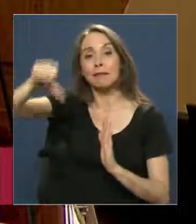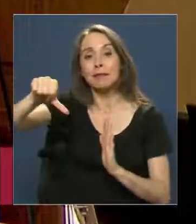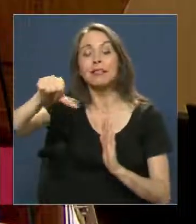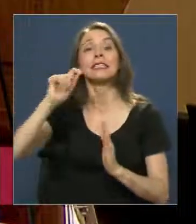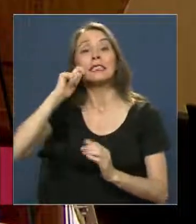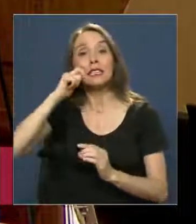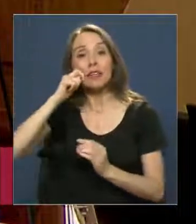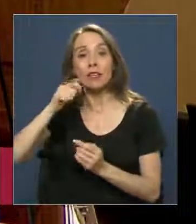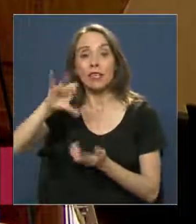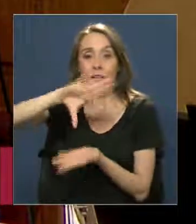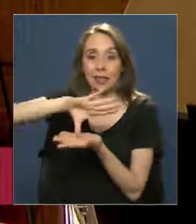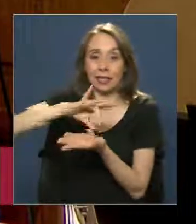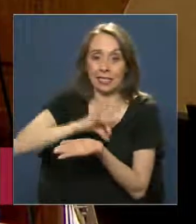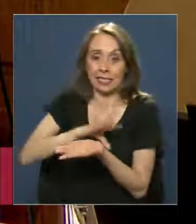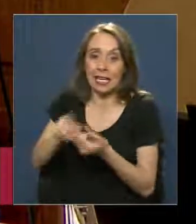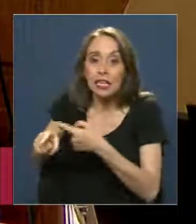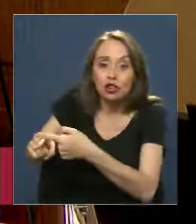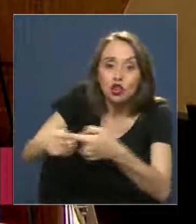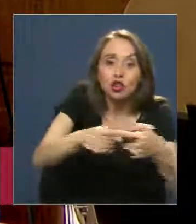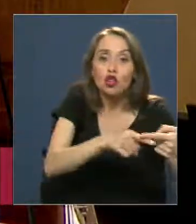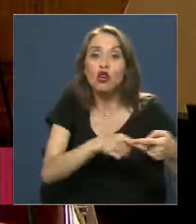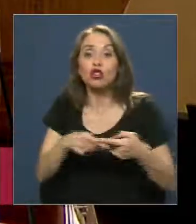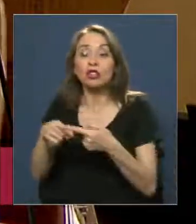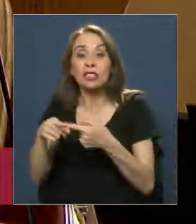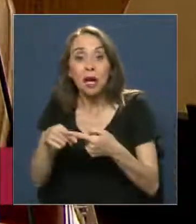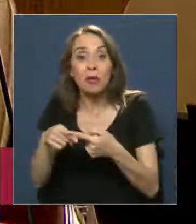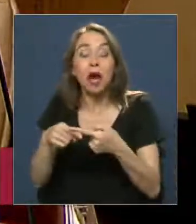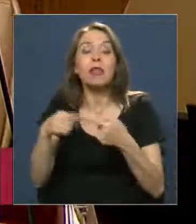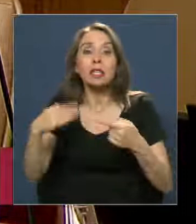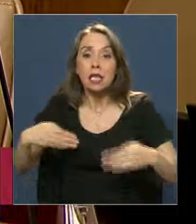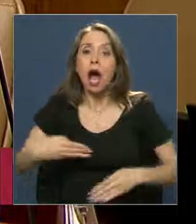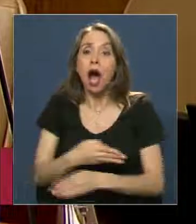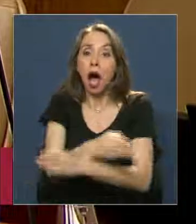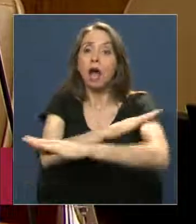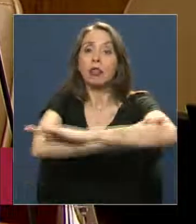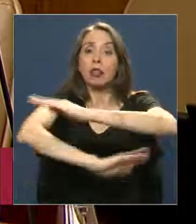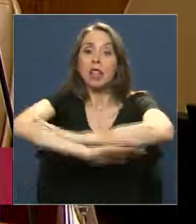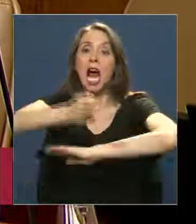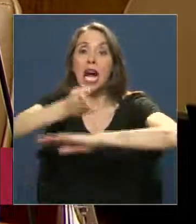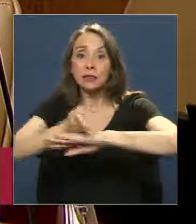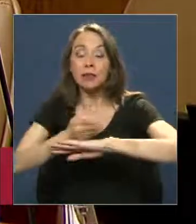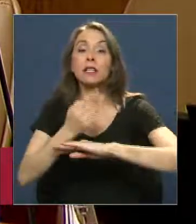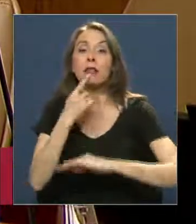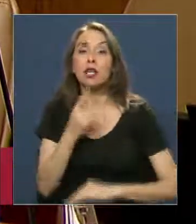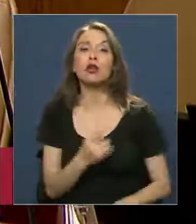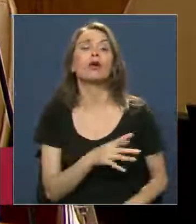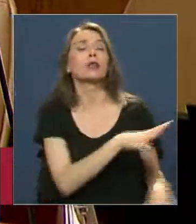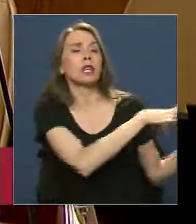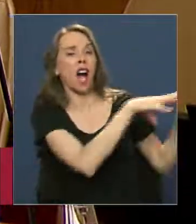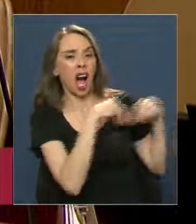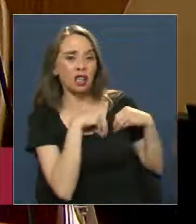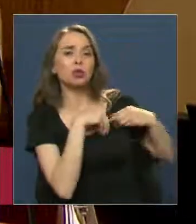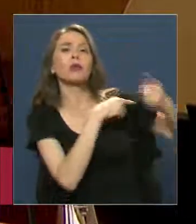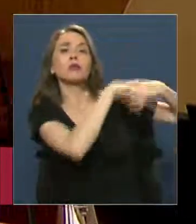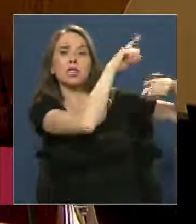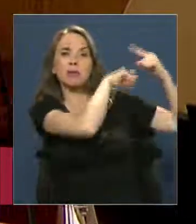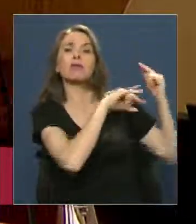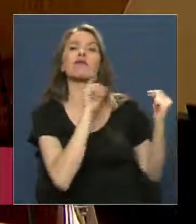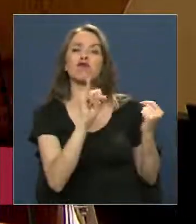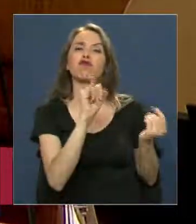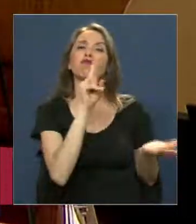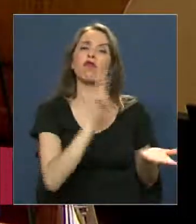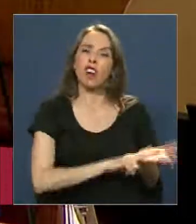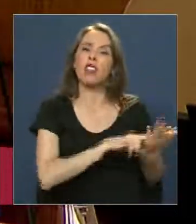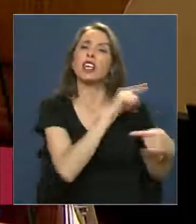chilena, que ya ha asumido transversalmente como una verdad histórica el trabajo realizado